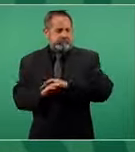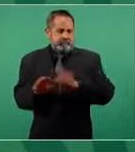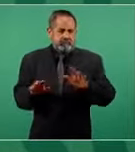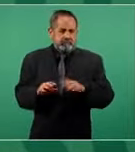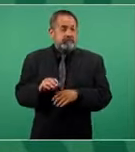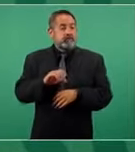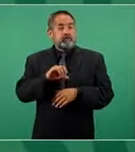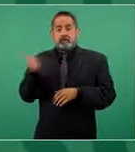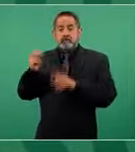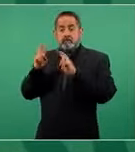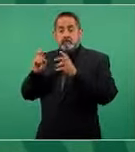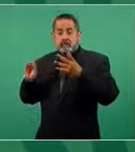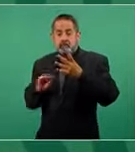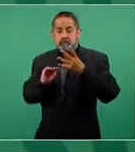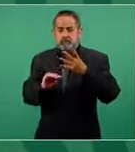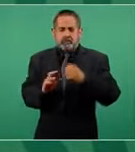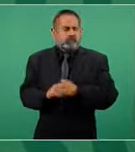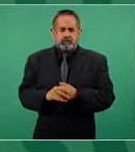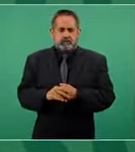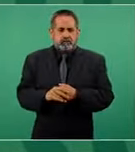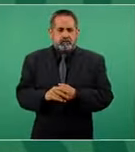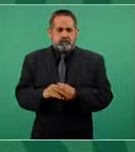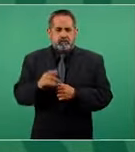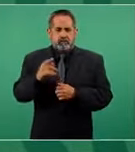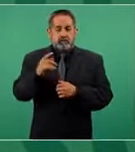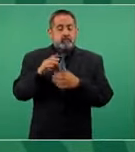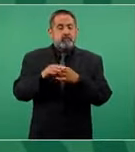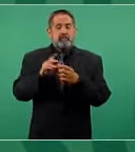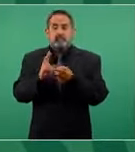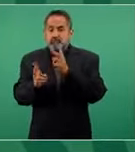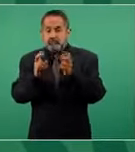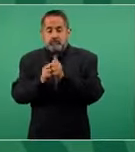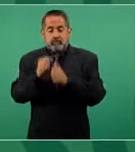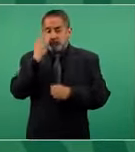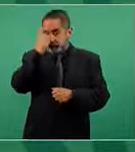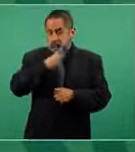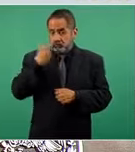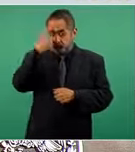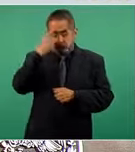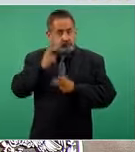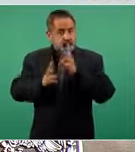Es un encuentro de una hora, yo no voy a poder estar todo el tiempo porque